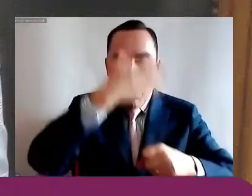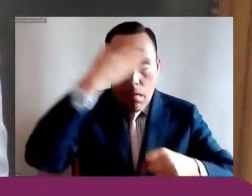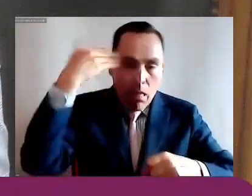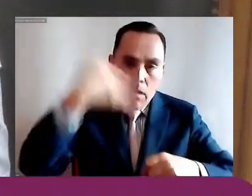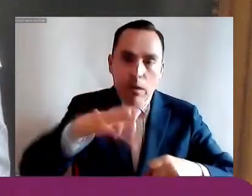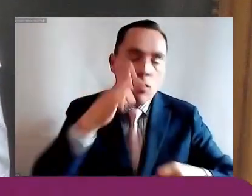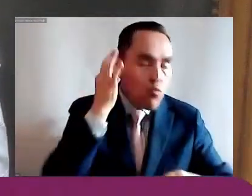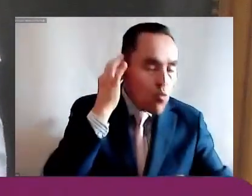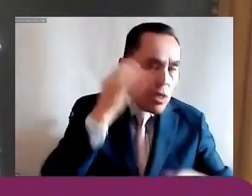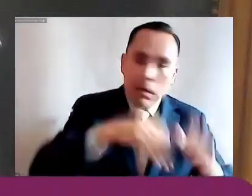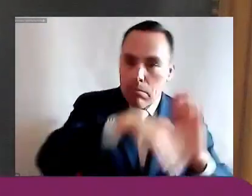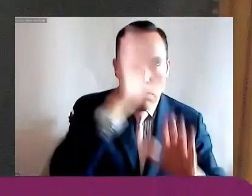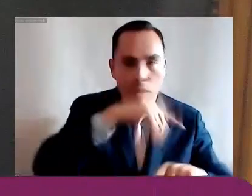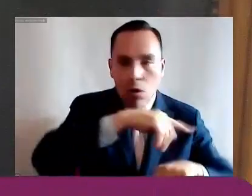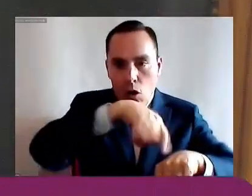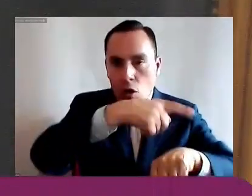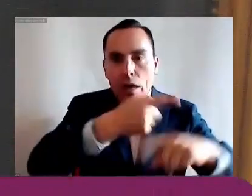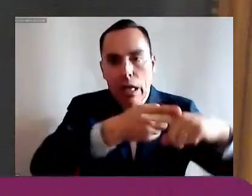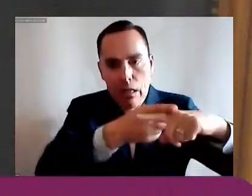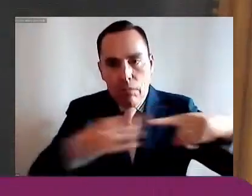hombres.